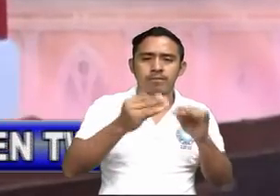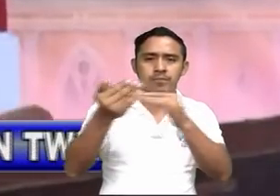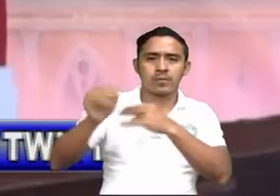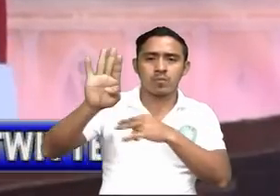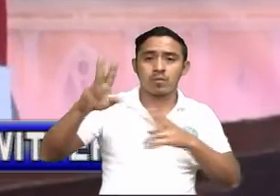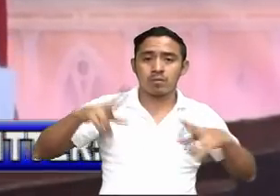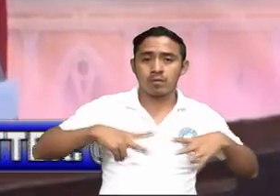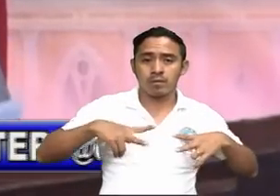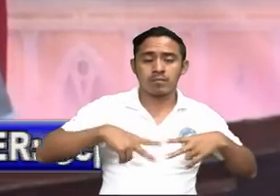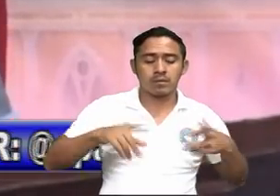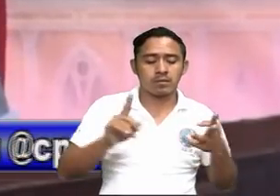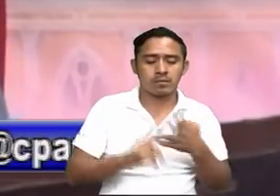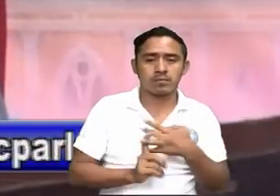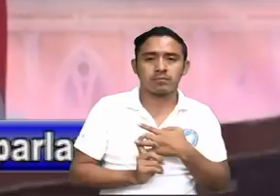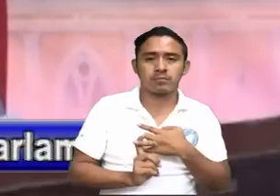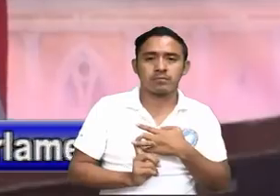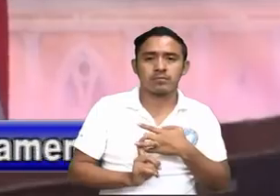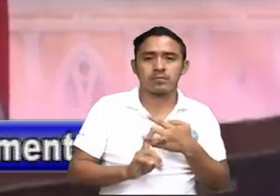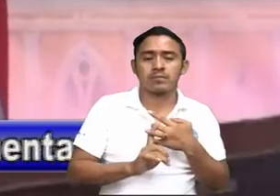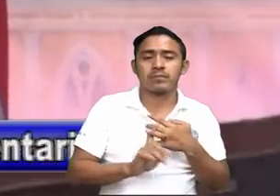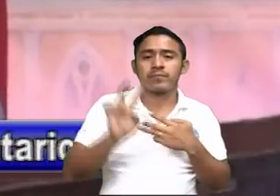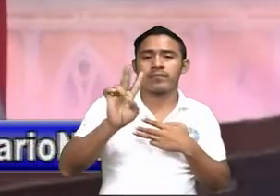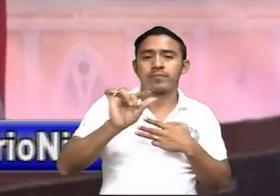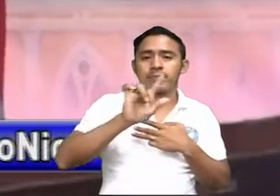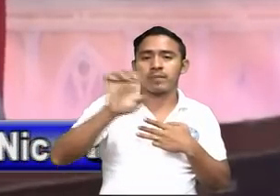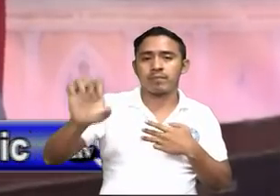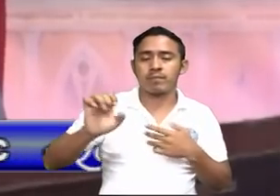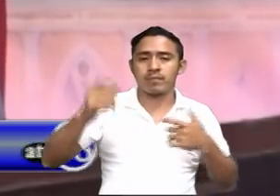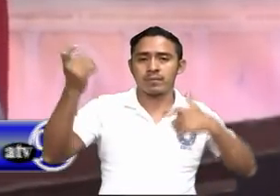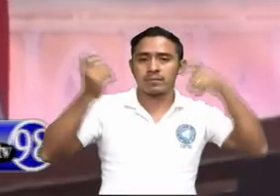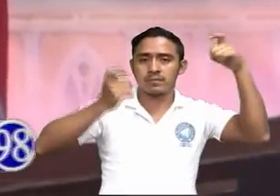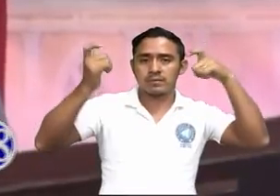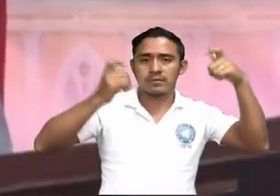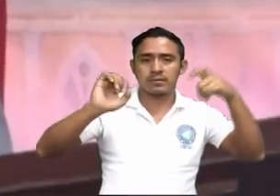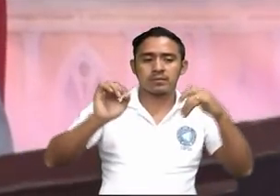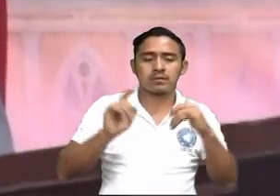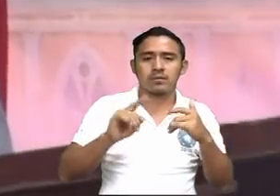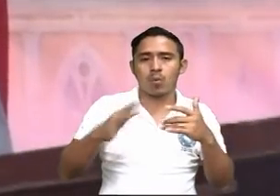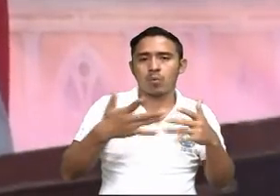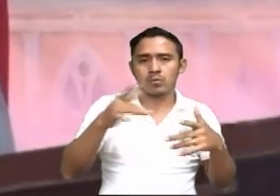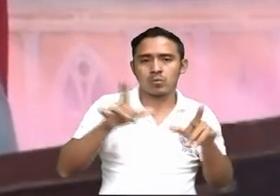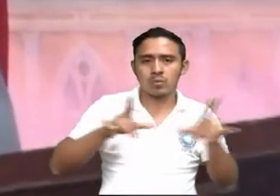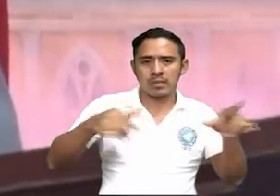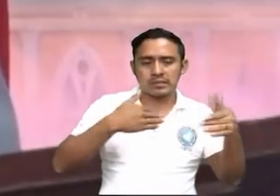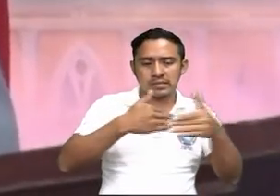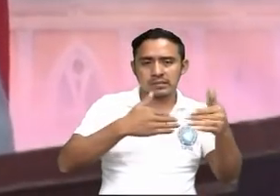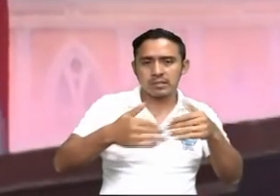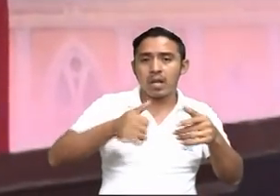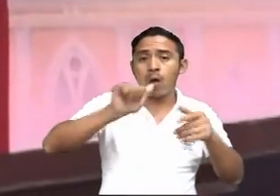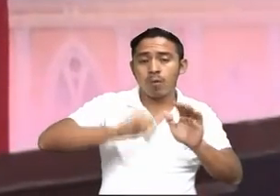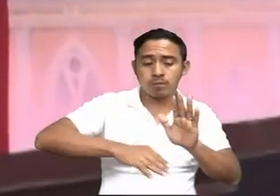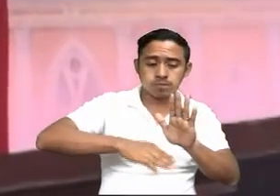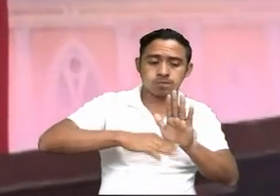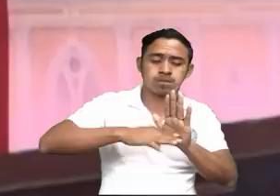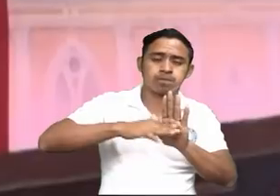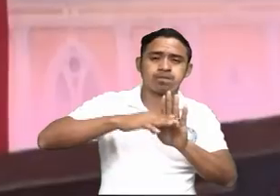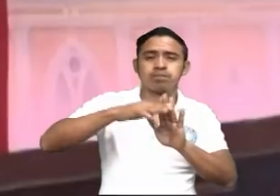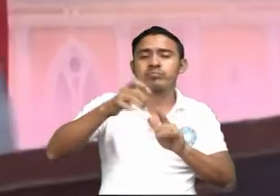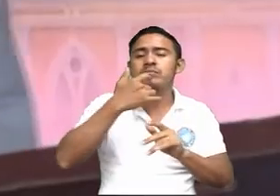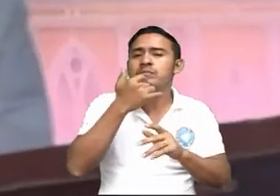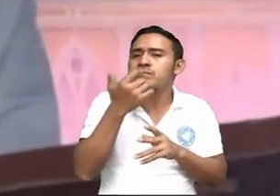Abril, en Valles de Sandino y otros sectores aledaños, inundaciones que eran